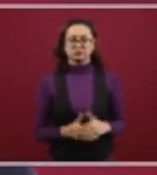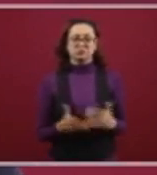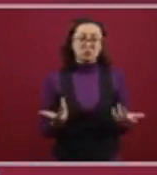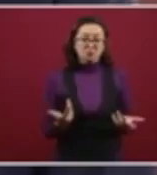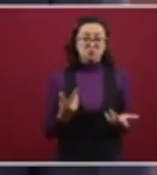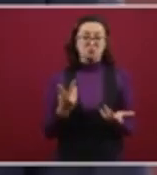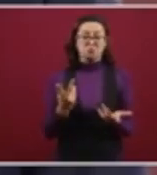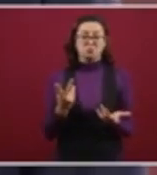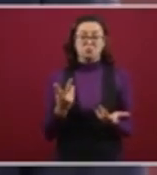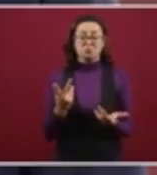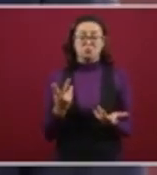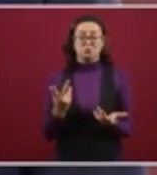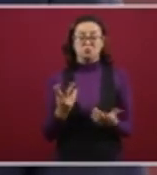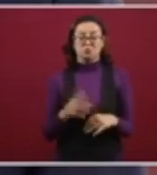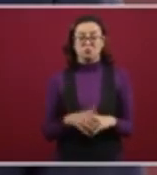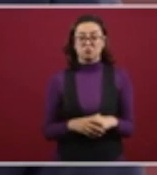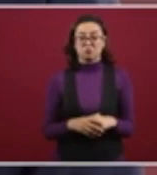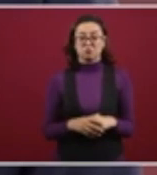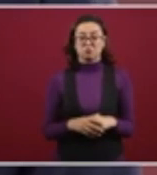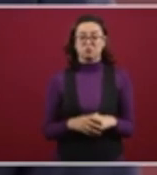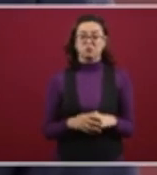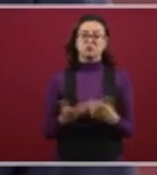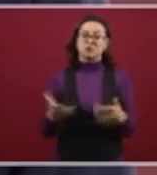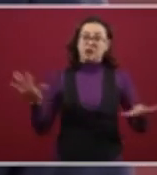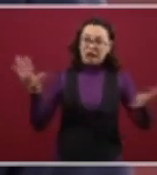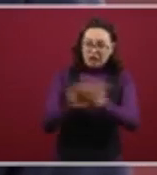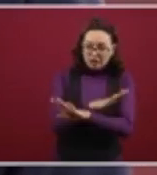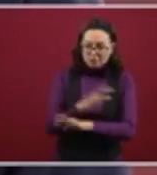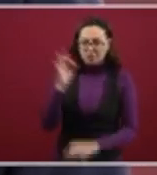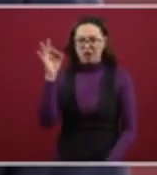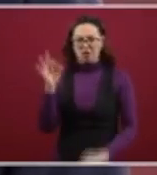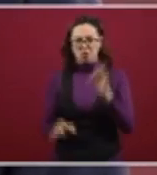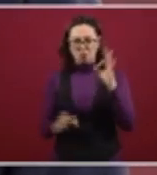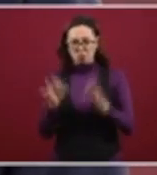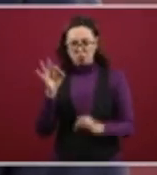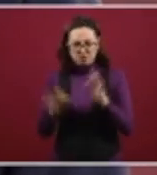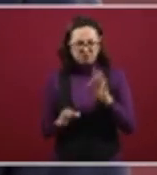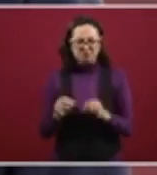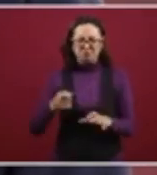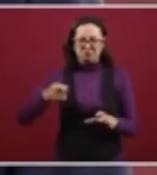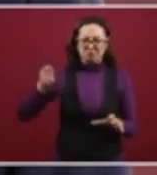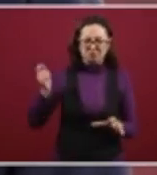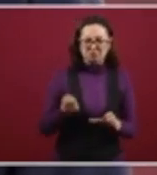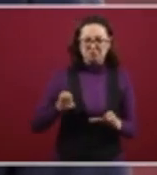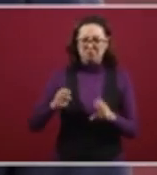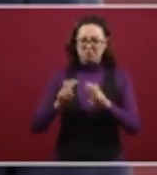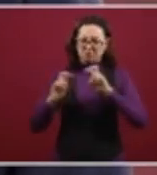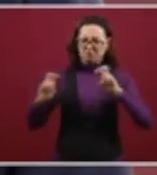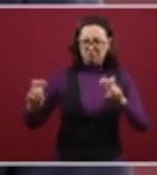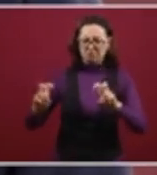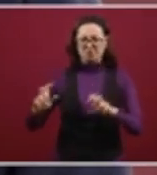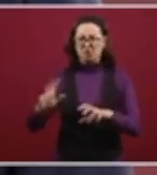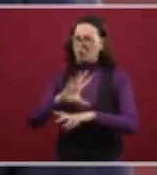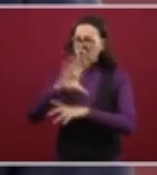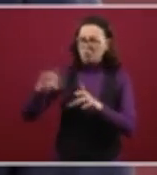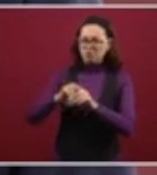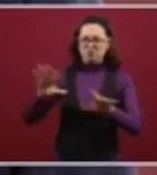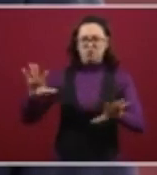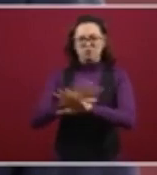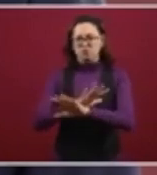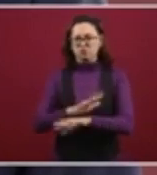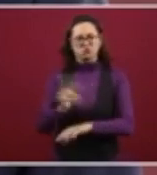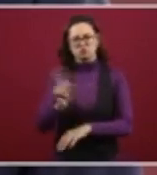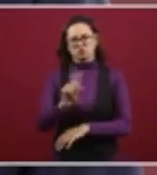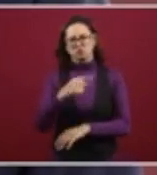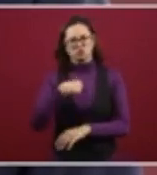renueve la Corte como se hizo en el gobierno de Zedillo. Yo no estoy de acuerdo